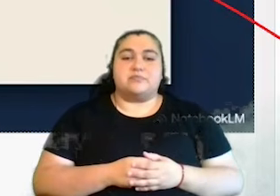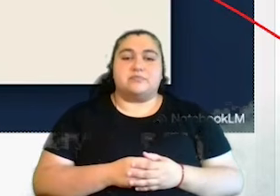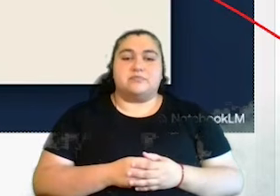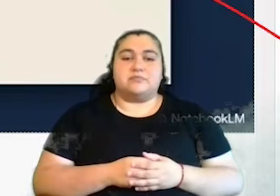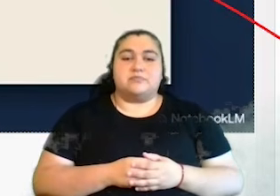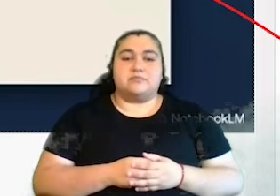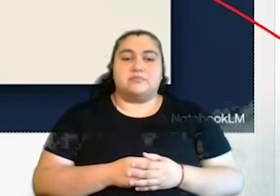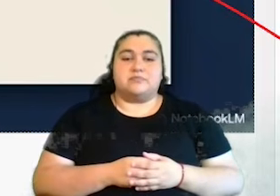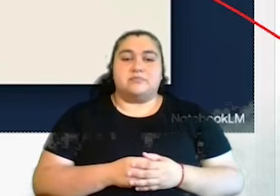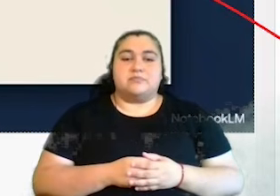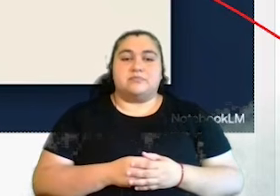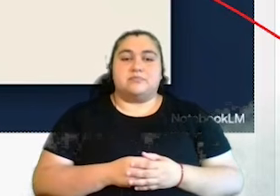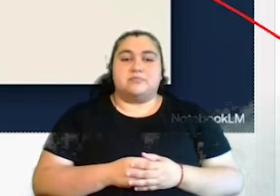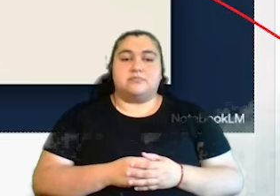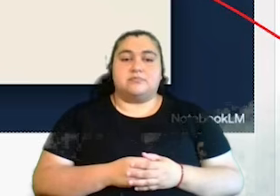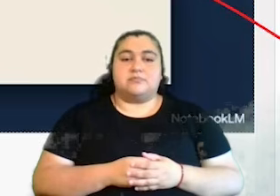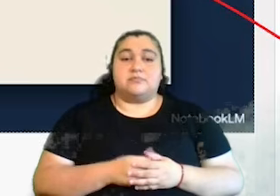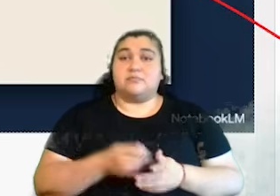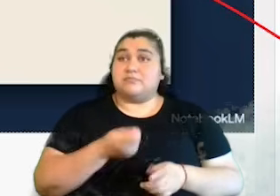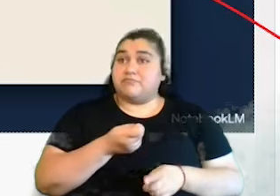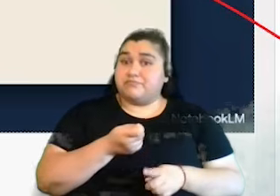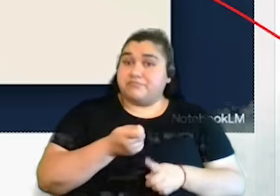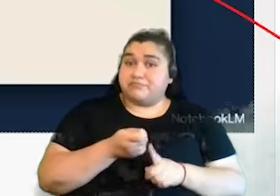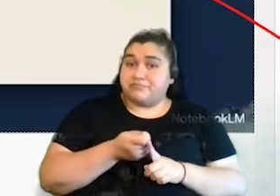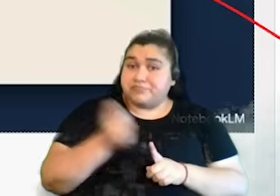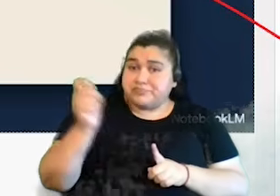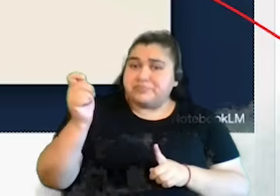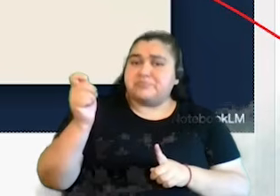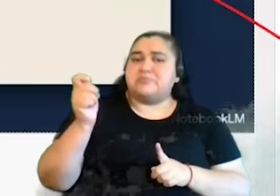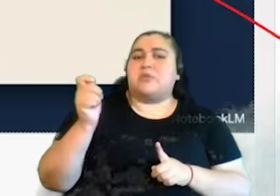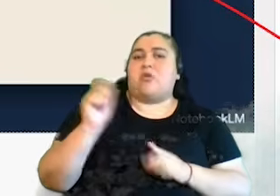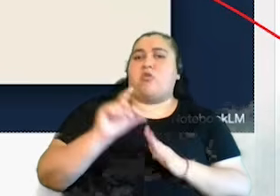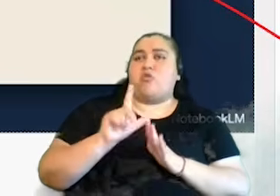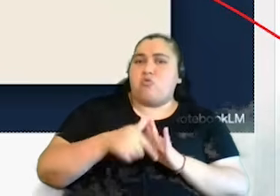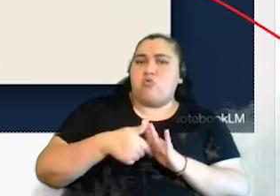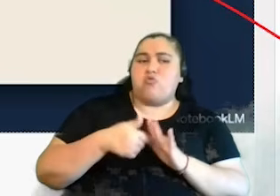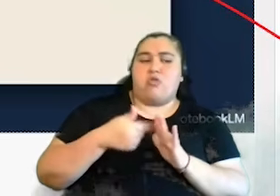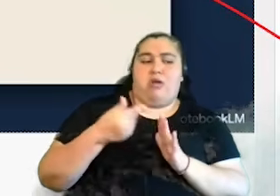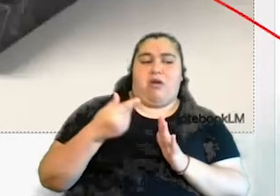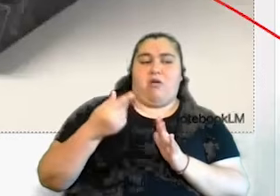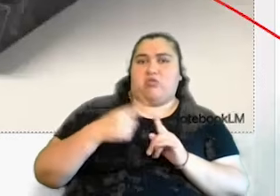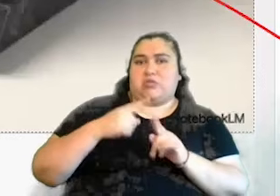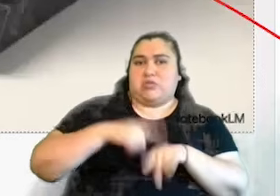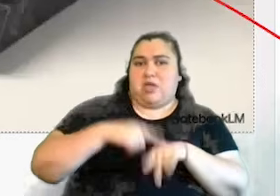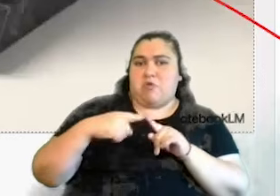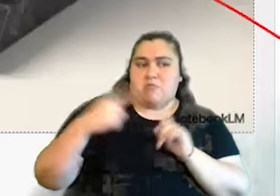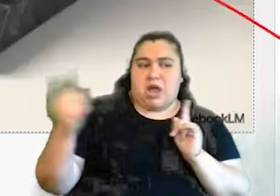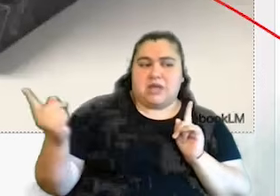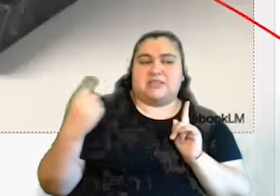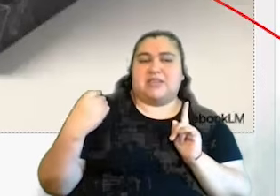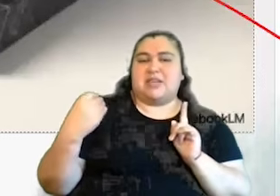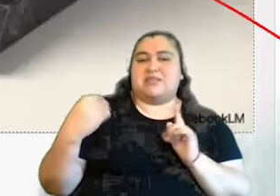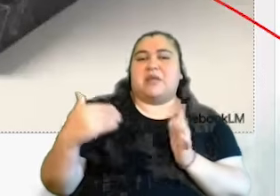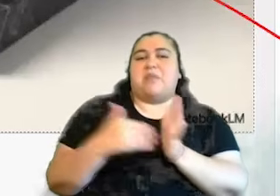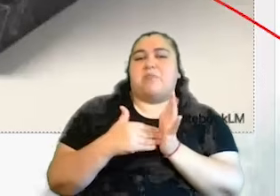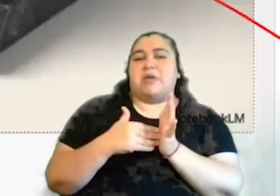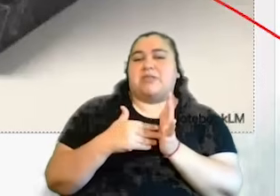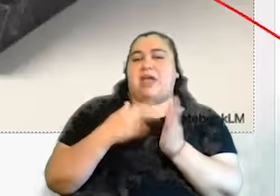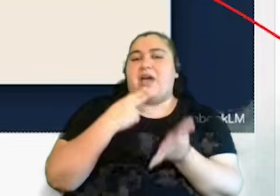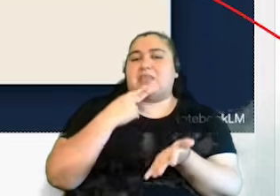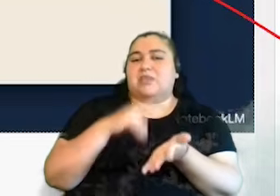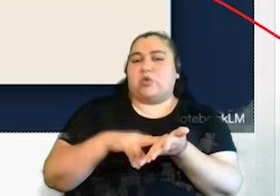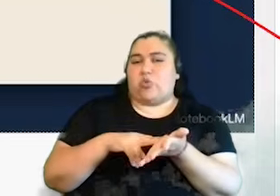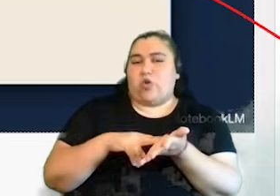terminar la acción penal, o mejor dicho, se va a extinguir la acción penal, es con aplicación del artículo, perdón,